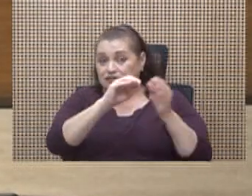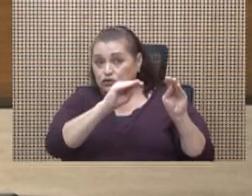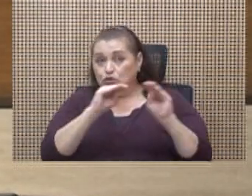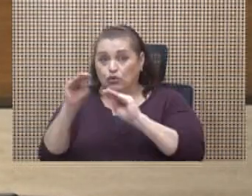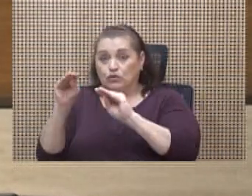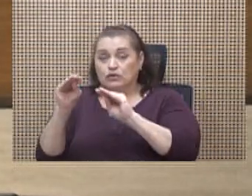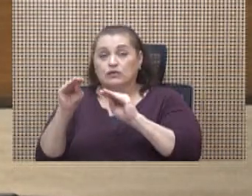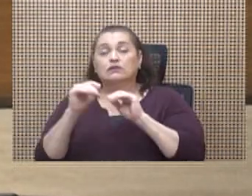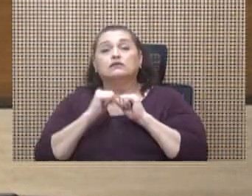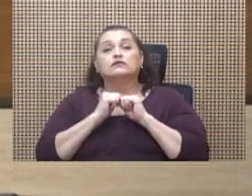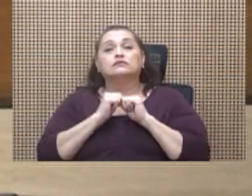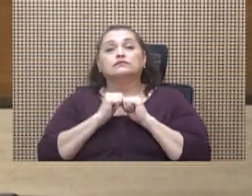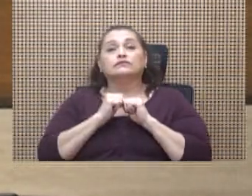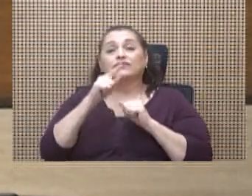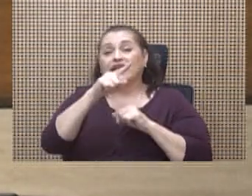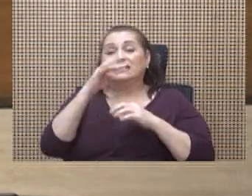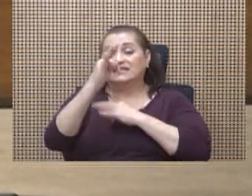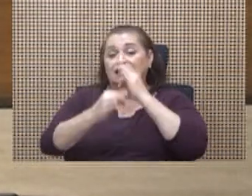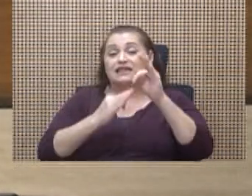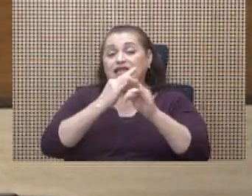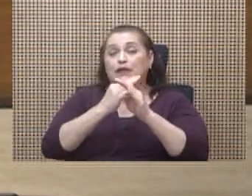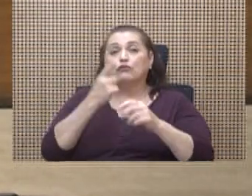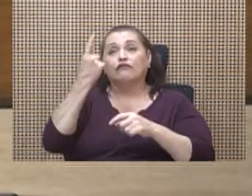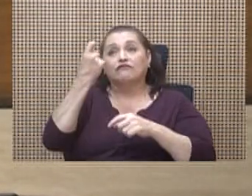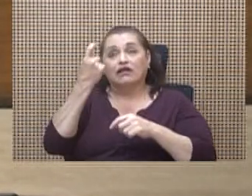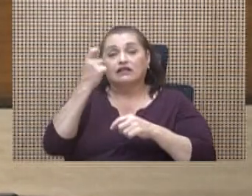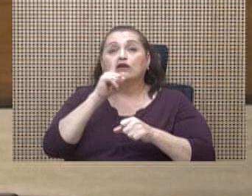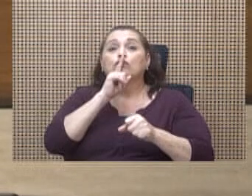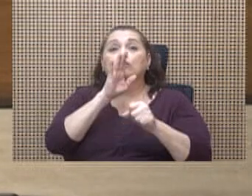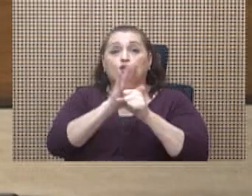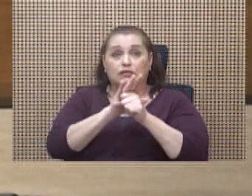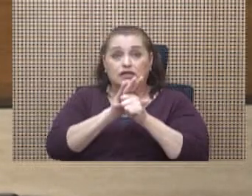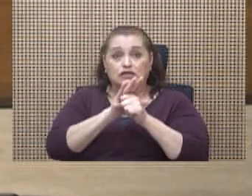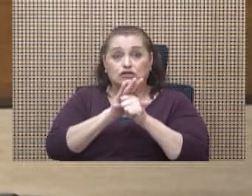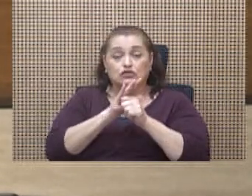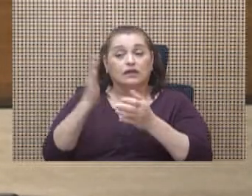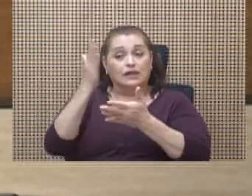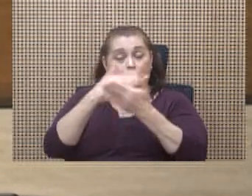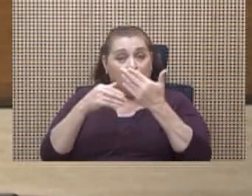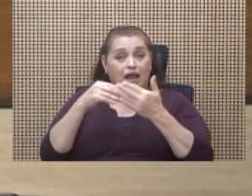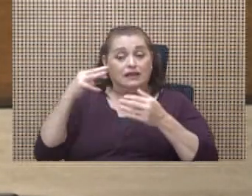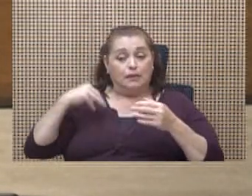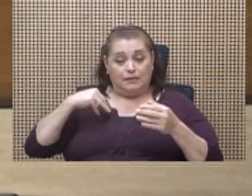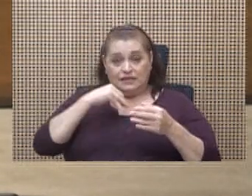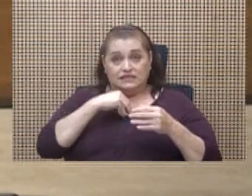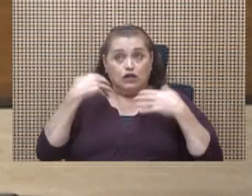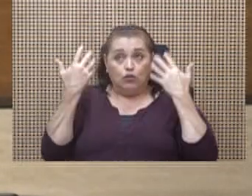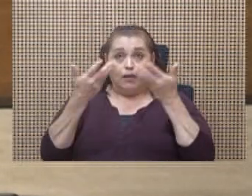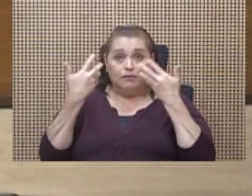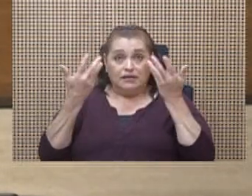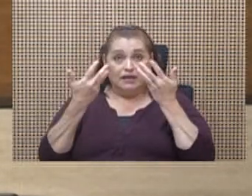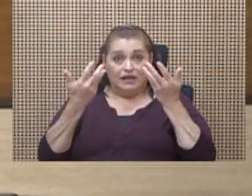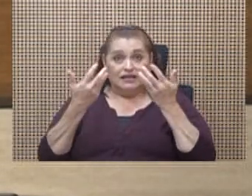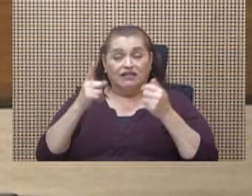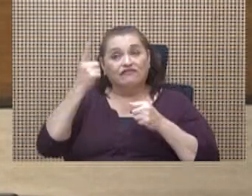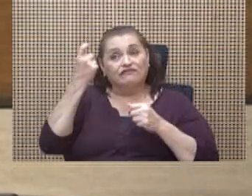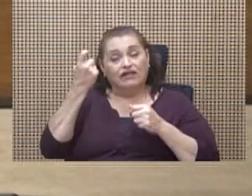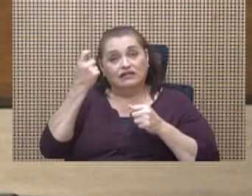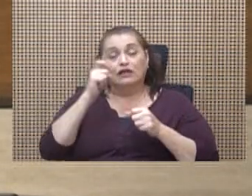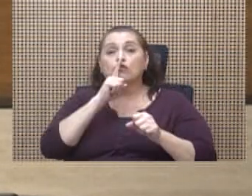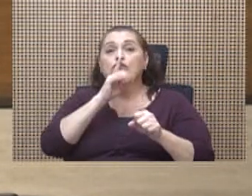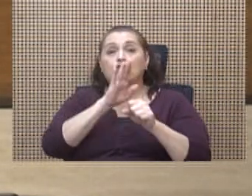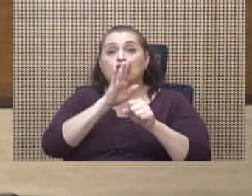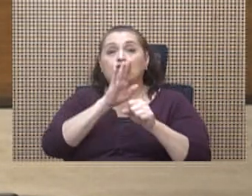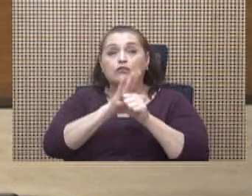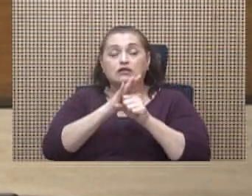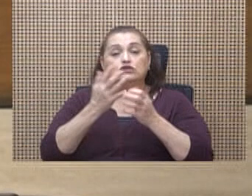de de falta de compromiso de alguna forma de parte del Ministerio de ambiente y no es una falta de compromiso quiero